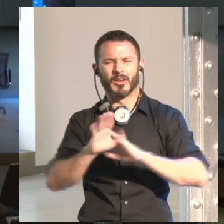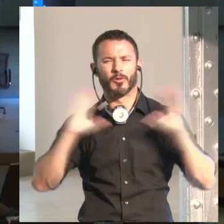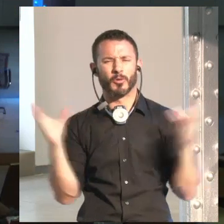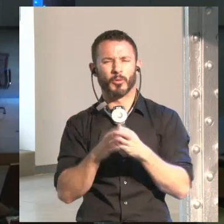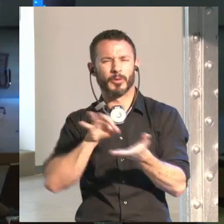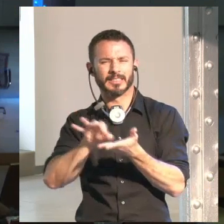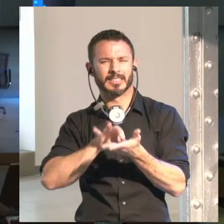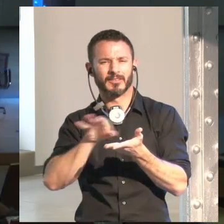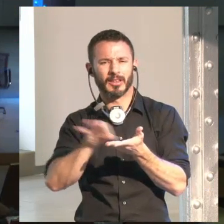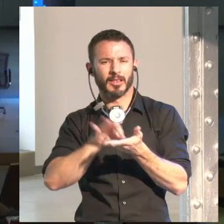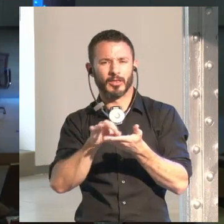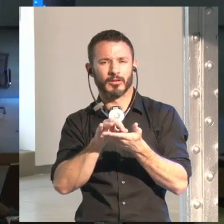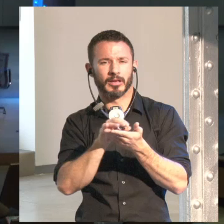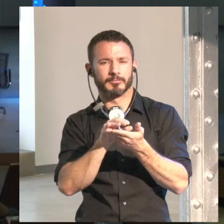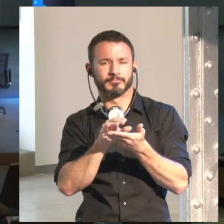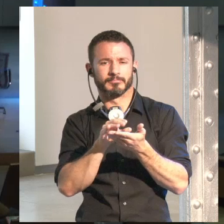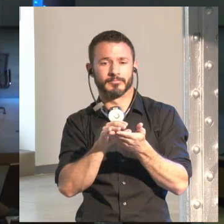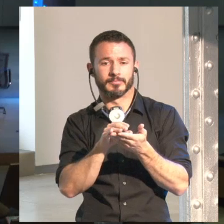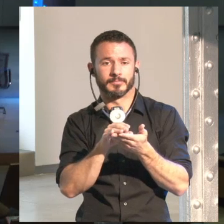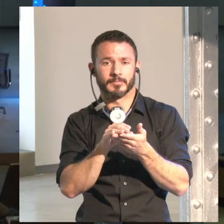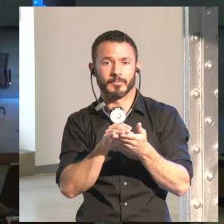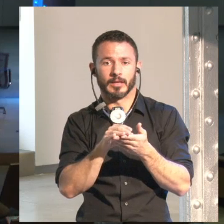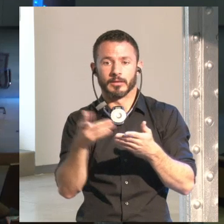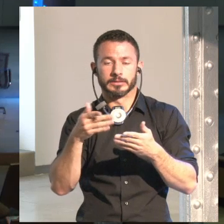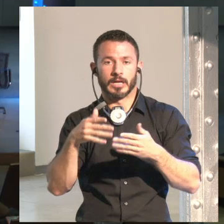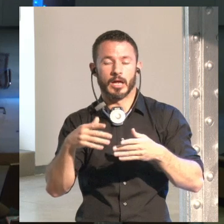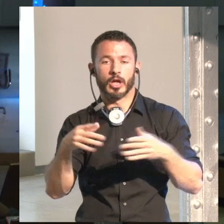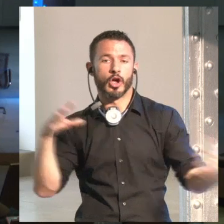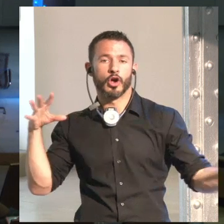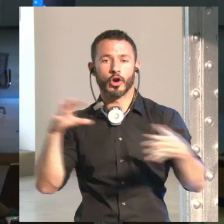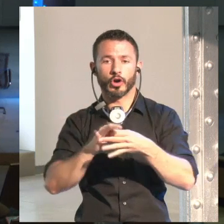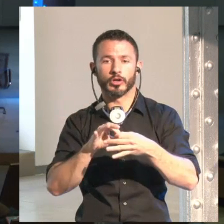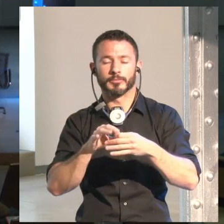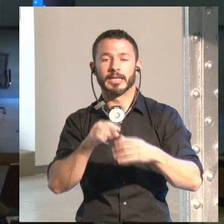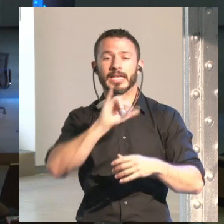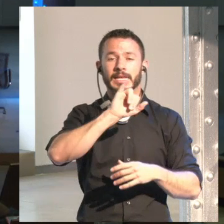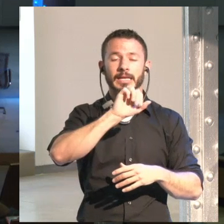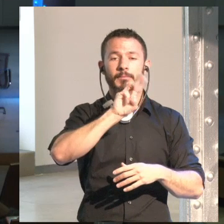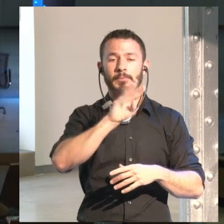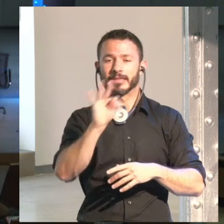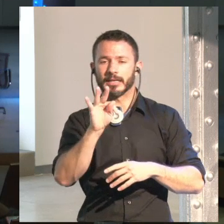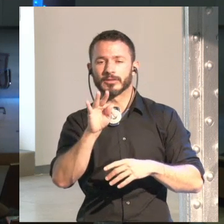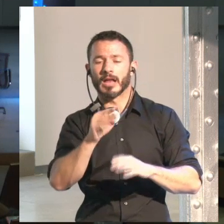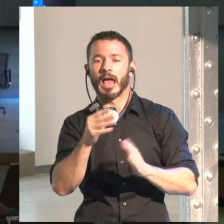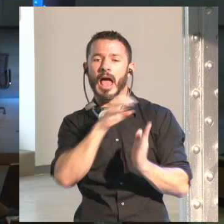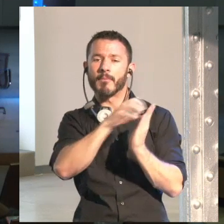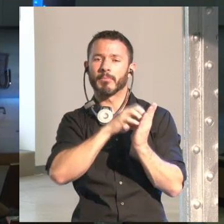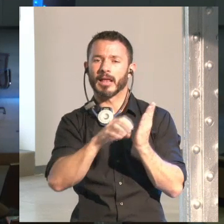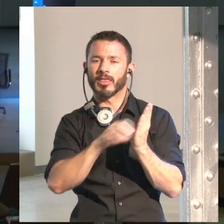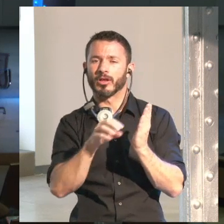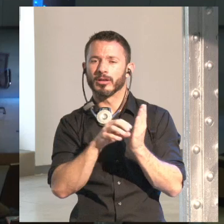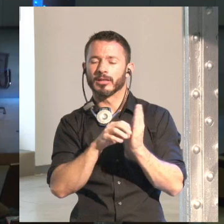por encima de una conexión de banda ancha, y IPT es una aplicación que llamaríamos que